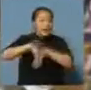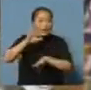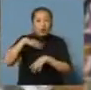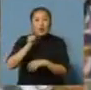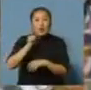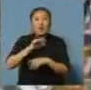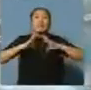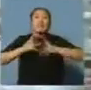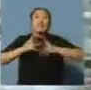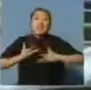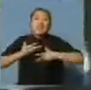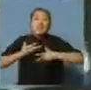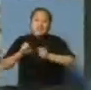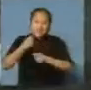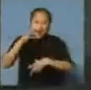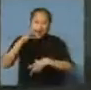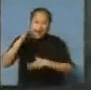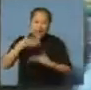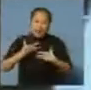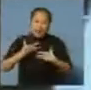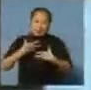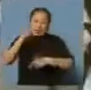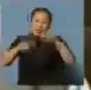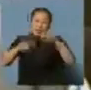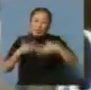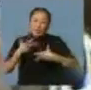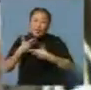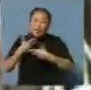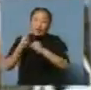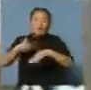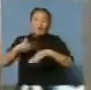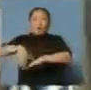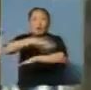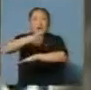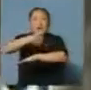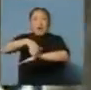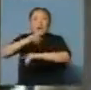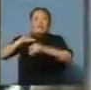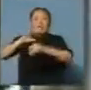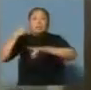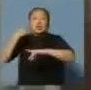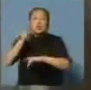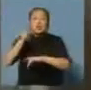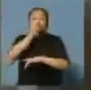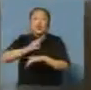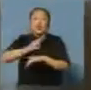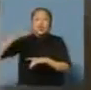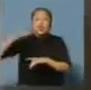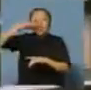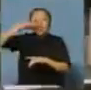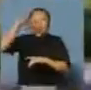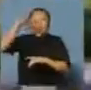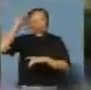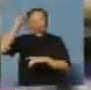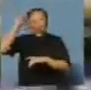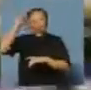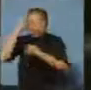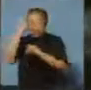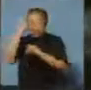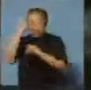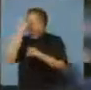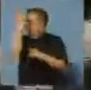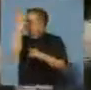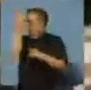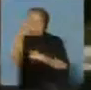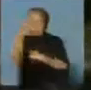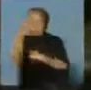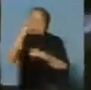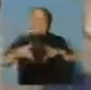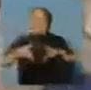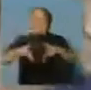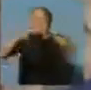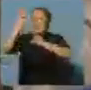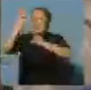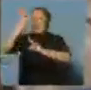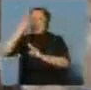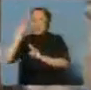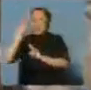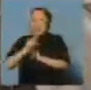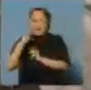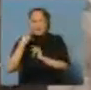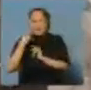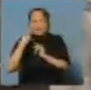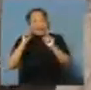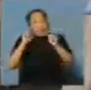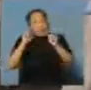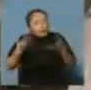en la Dirección de Defensa al Consumidor, que está en la calle Independencia 278, al frente de lo que era el ex ANSES,